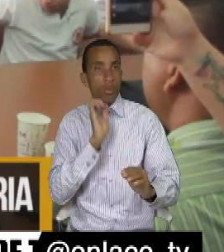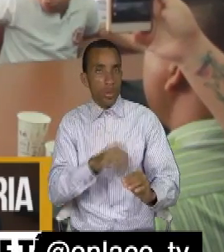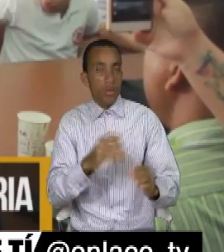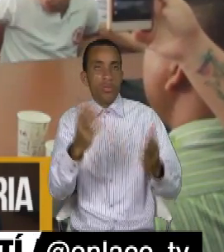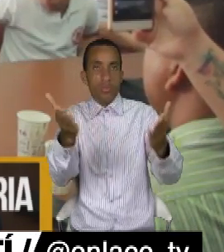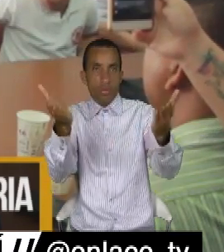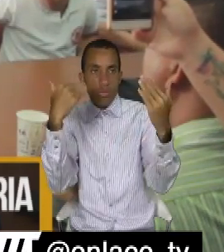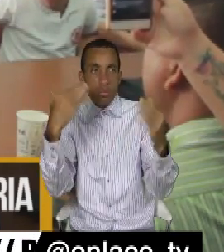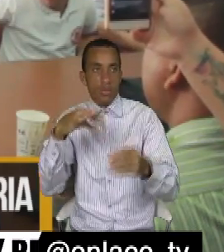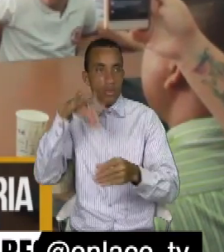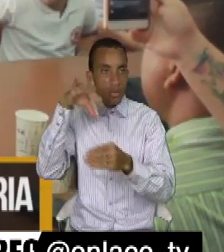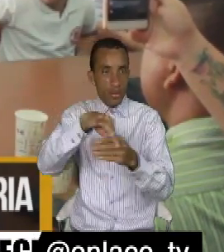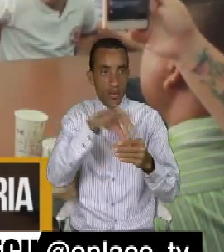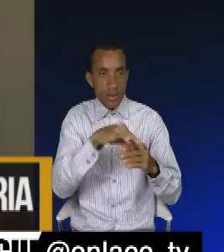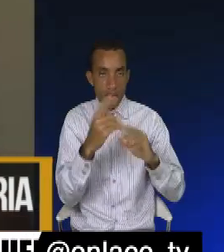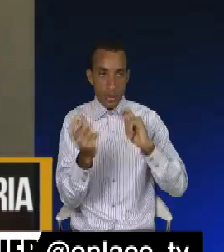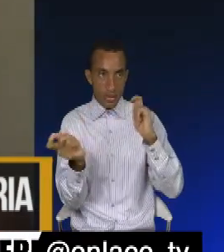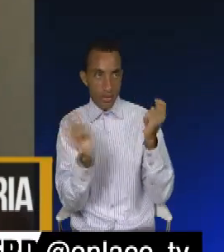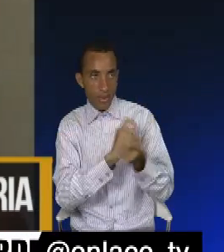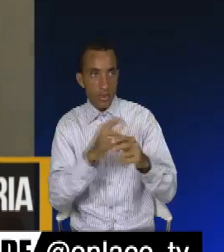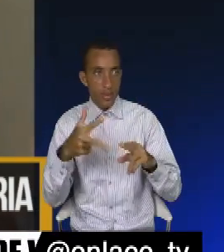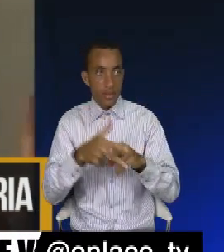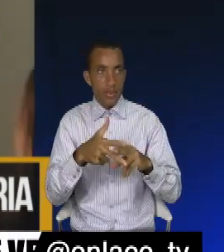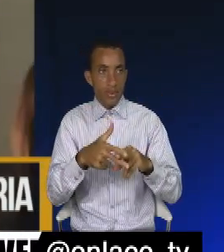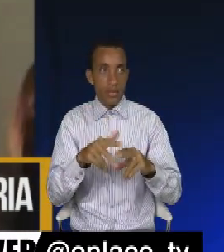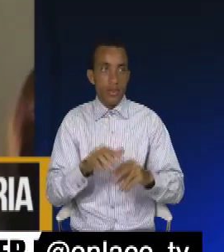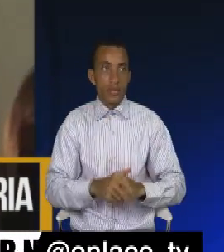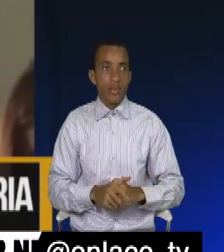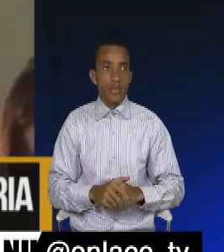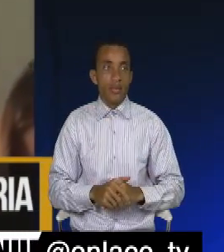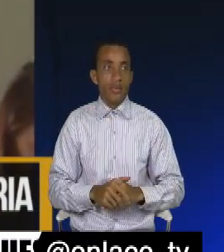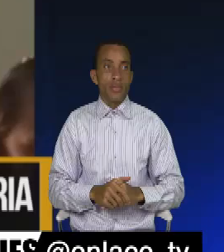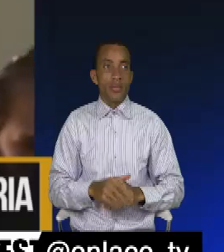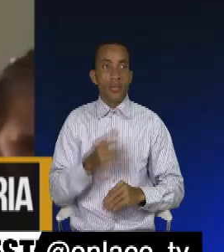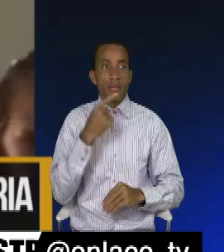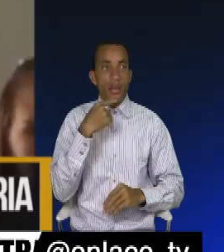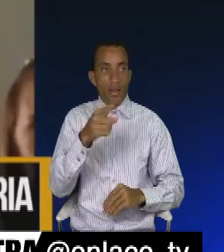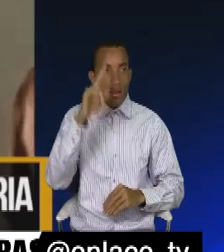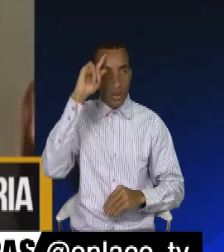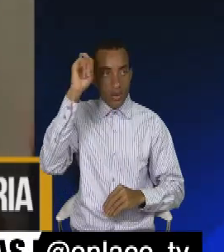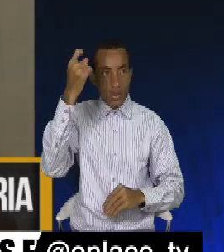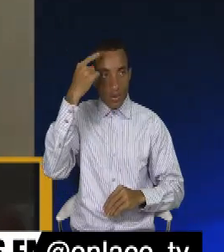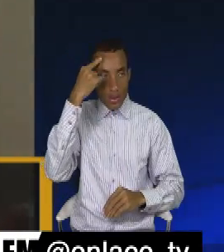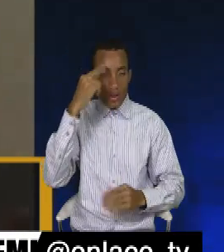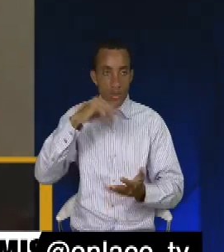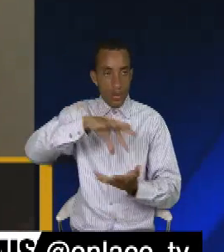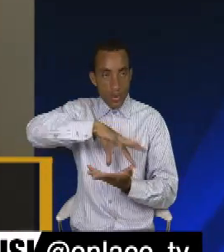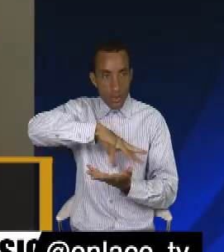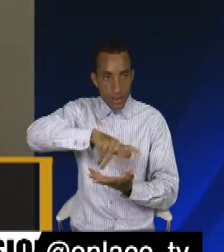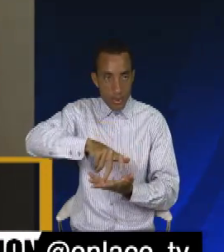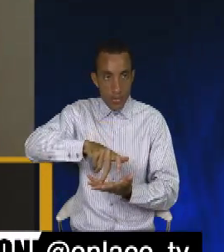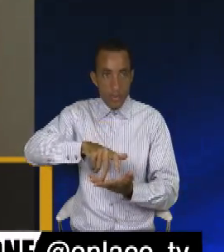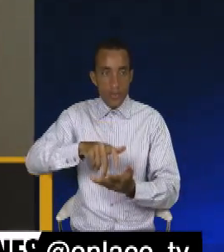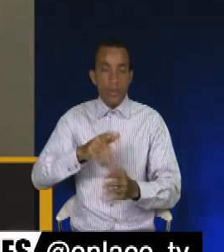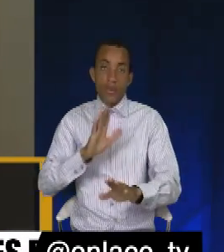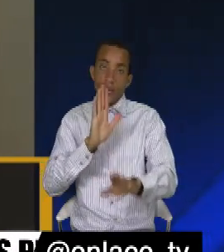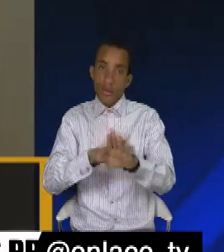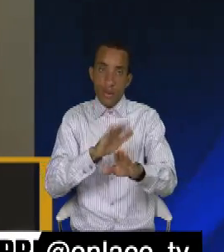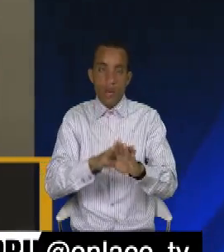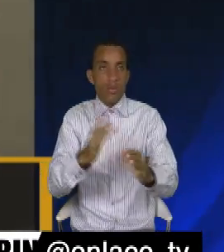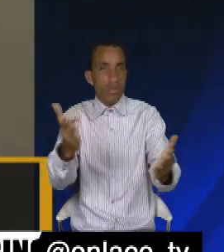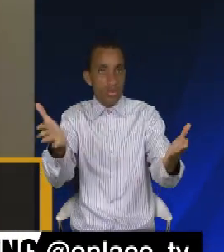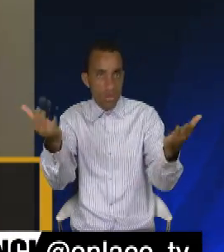la votación de la revocatoria de su mandato. Le pide al señor gobernador de Santander que convoque